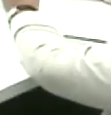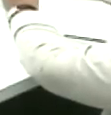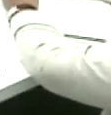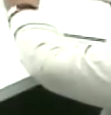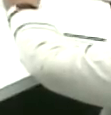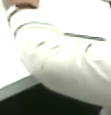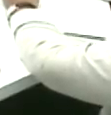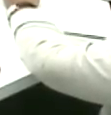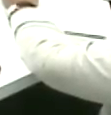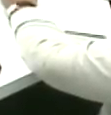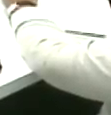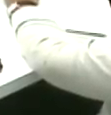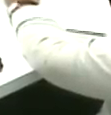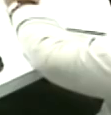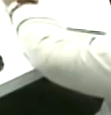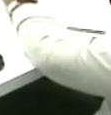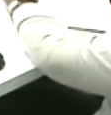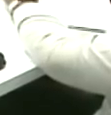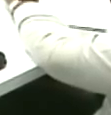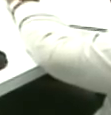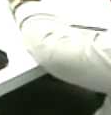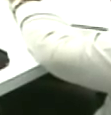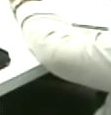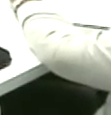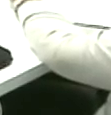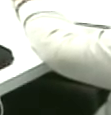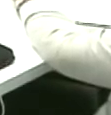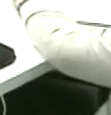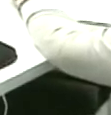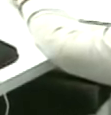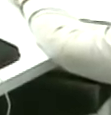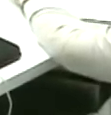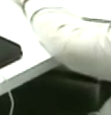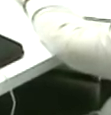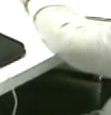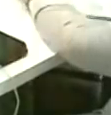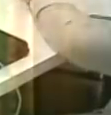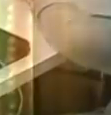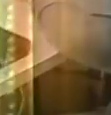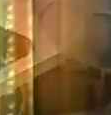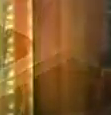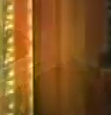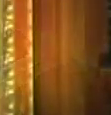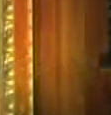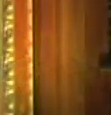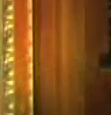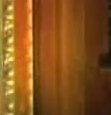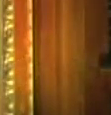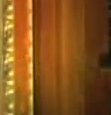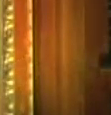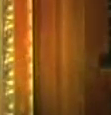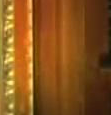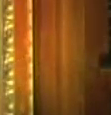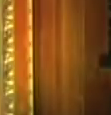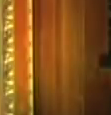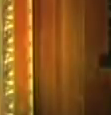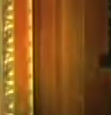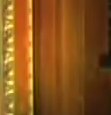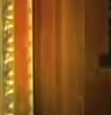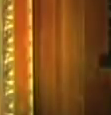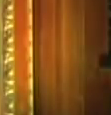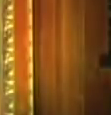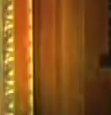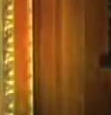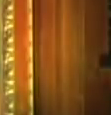digo, es viernes y el cuerpo lo sabe, pues. Y por eso estamos trabajando.